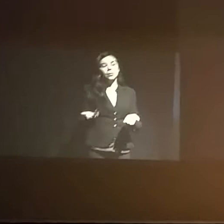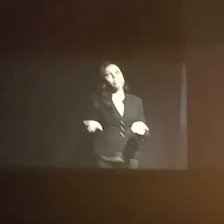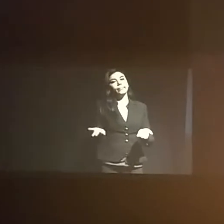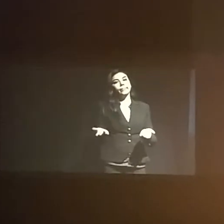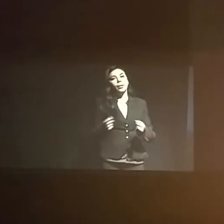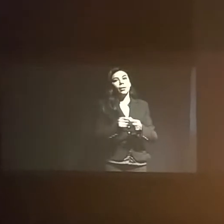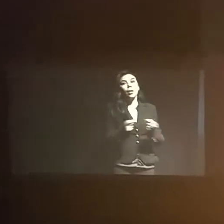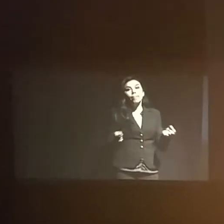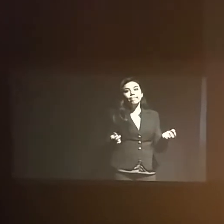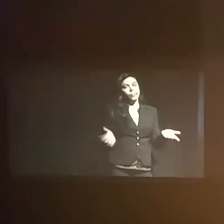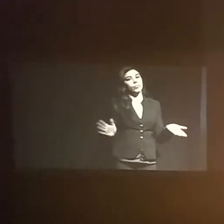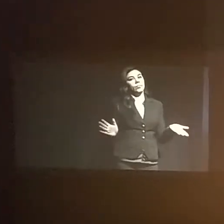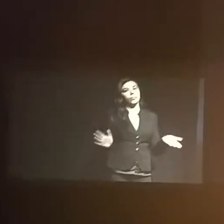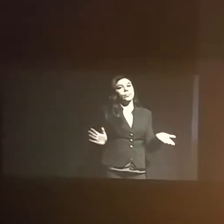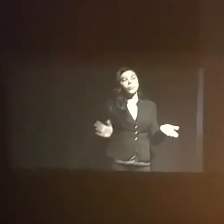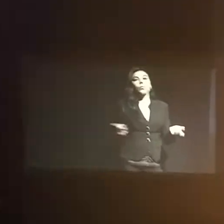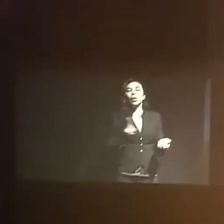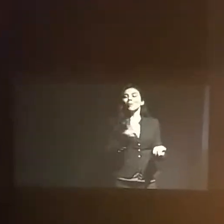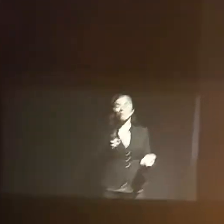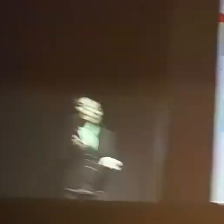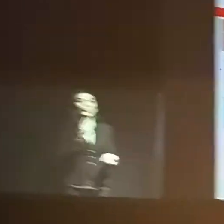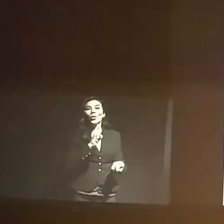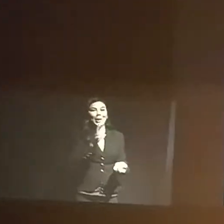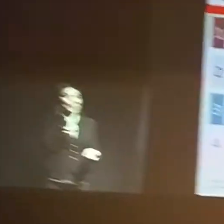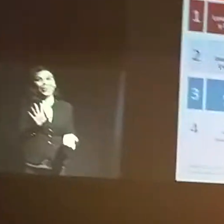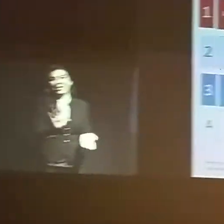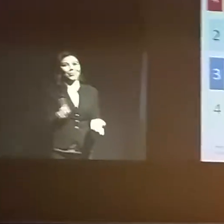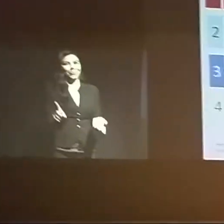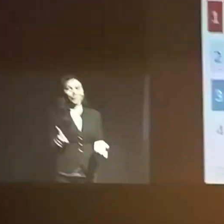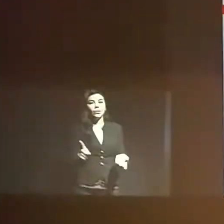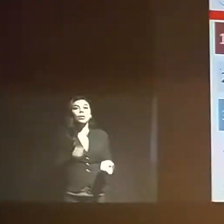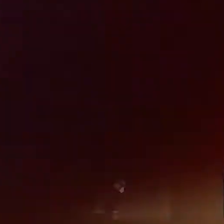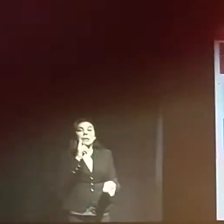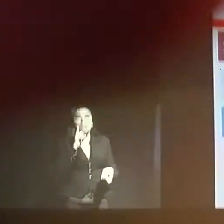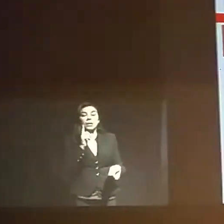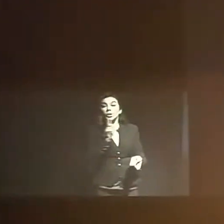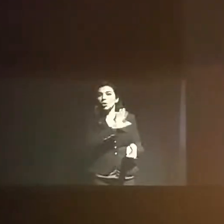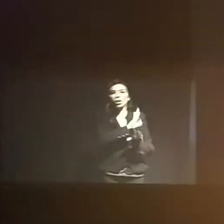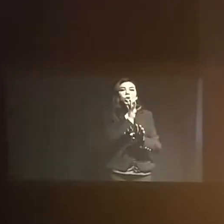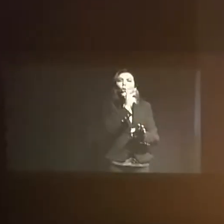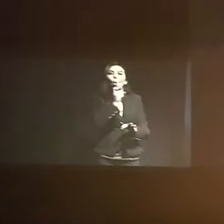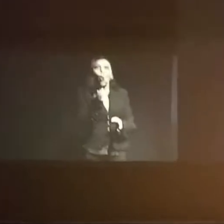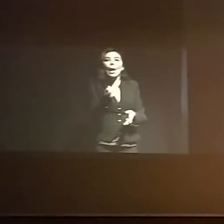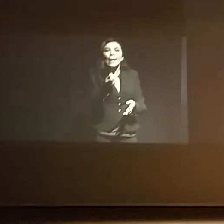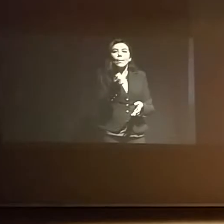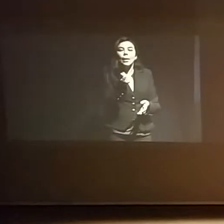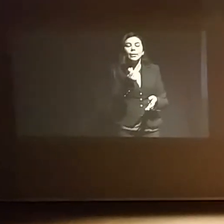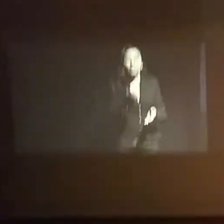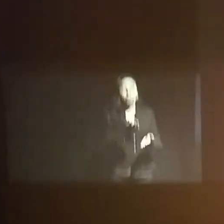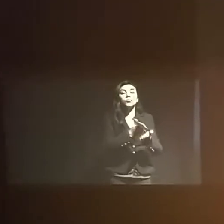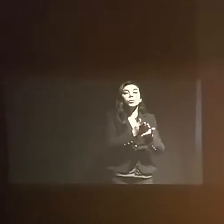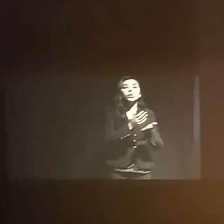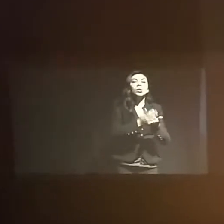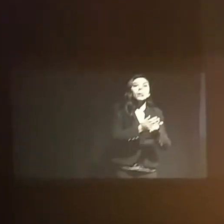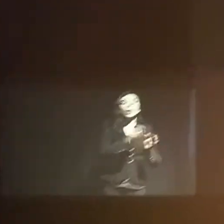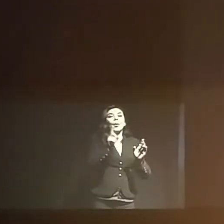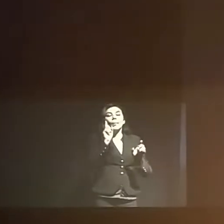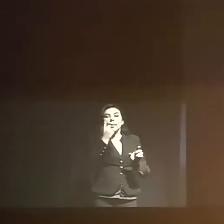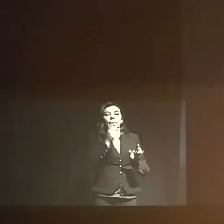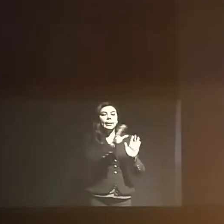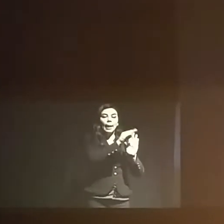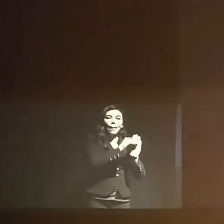faltaban. No es respuesta esa. Si no tenemos las lucas, se diseñará un plan por etapas, pero debe